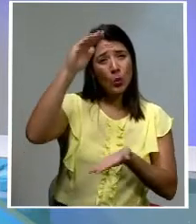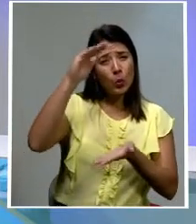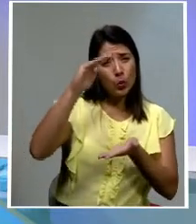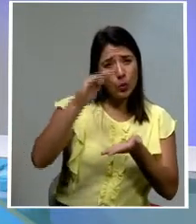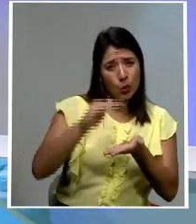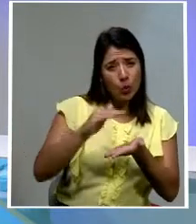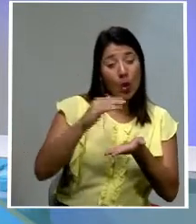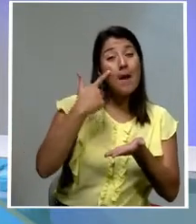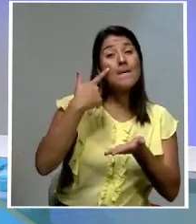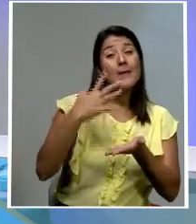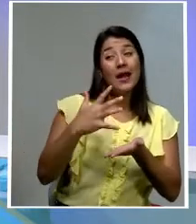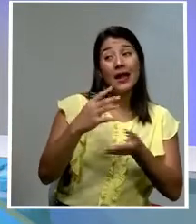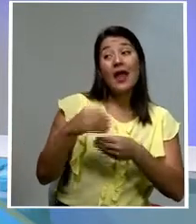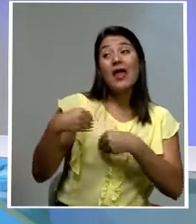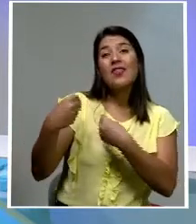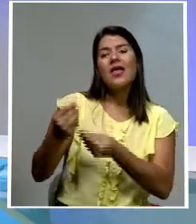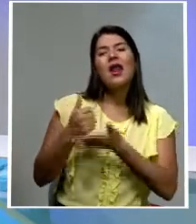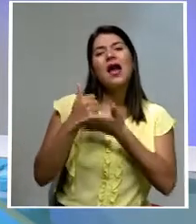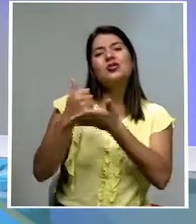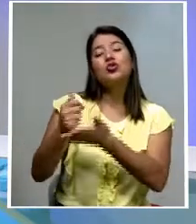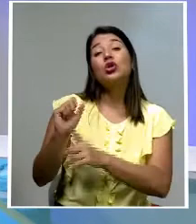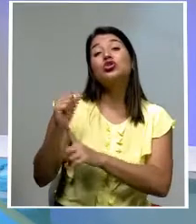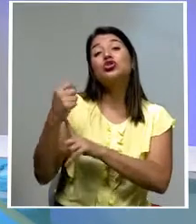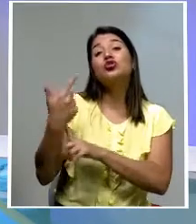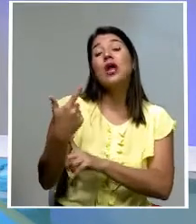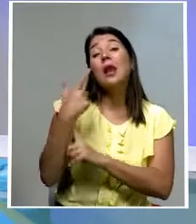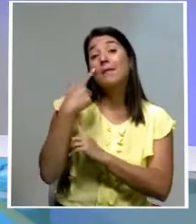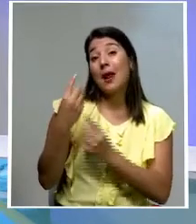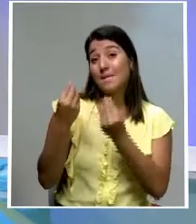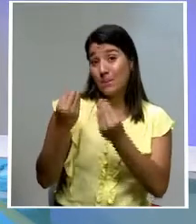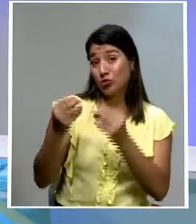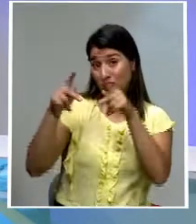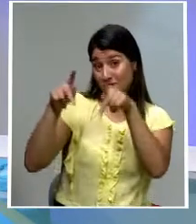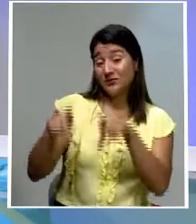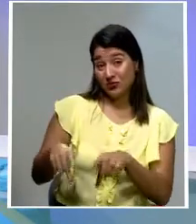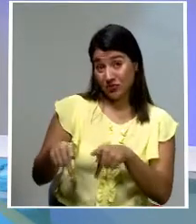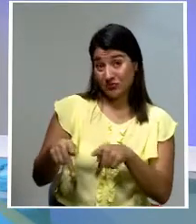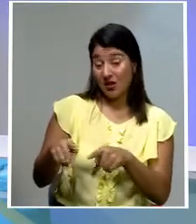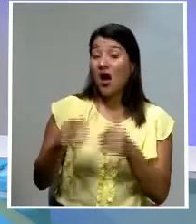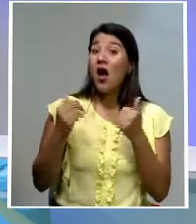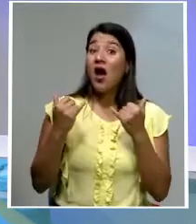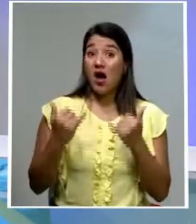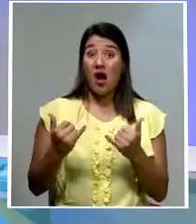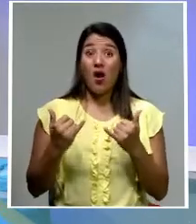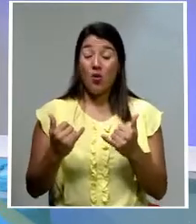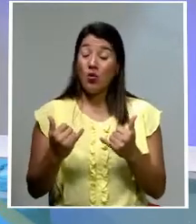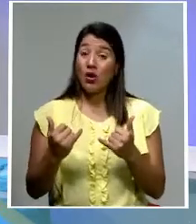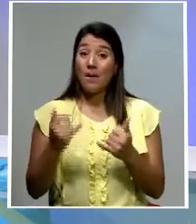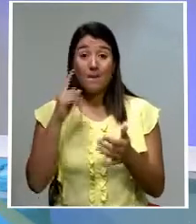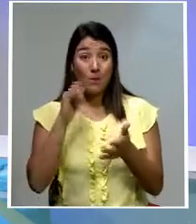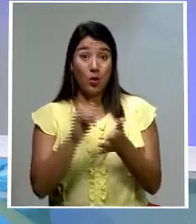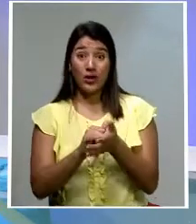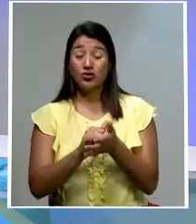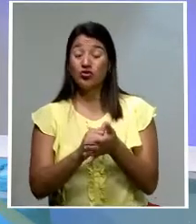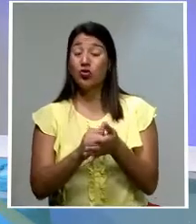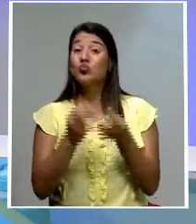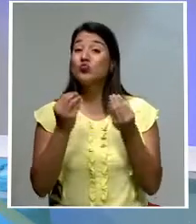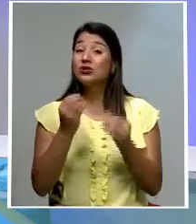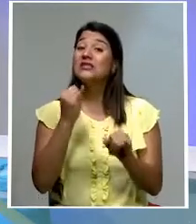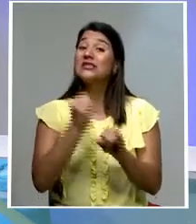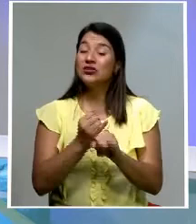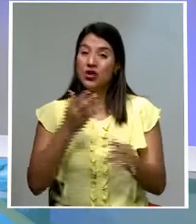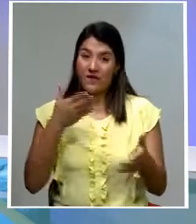social a miles de personas de escasos recursos está pasando una factura carísima. Una de las